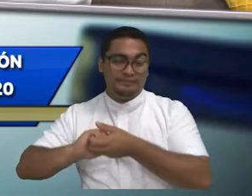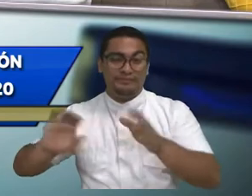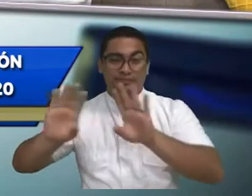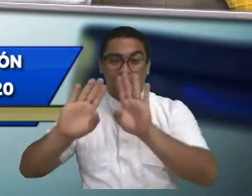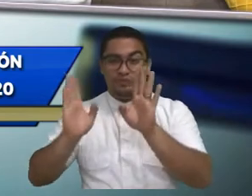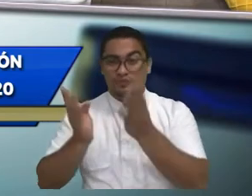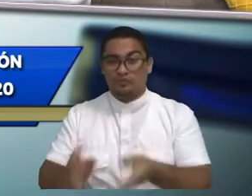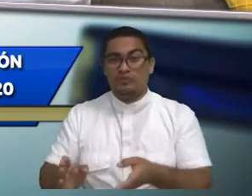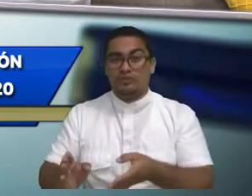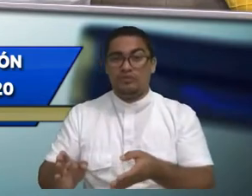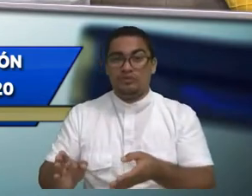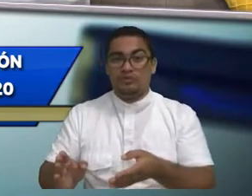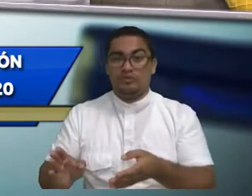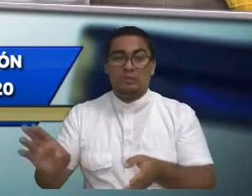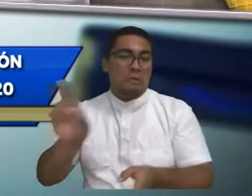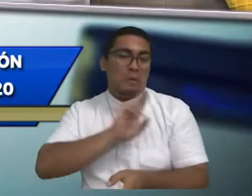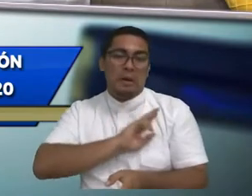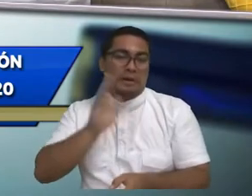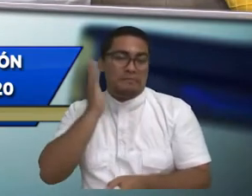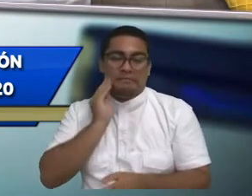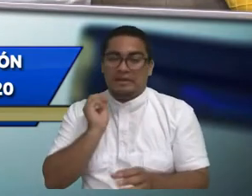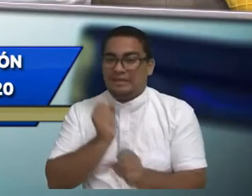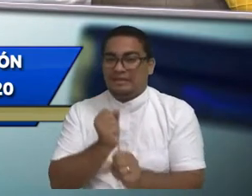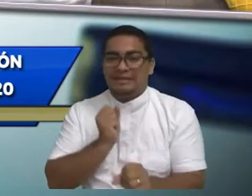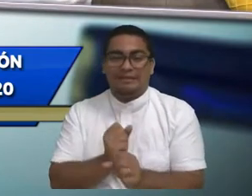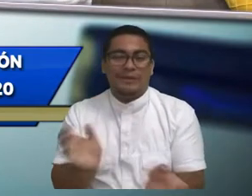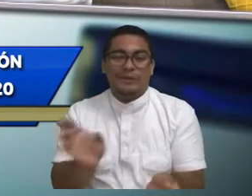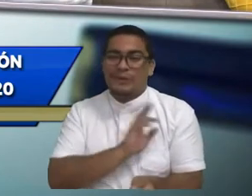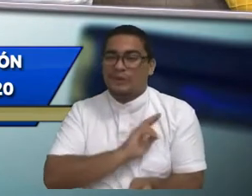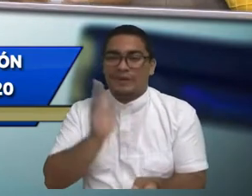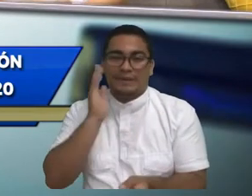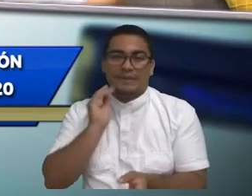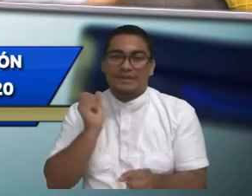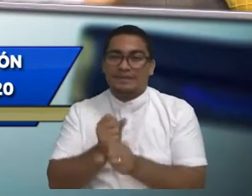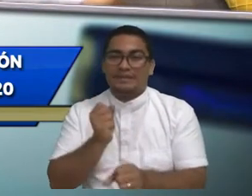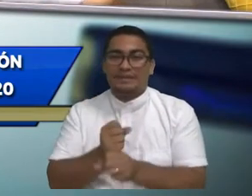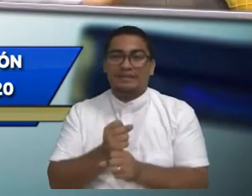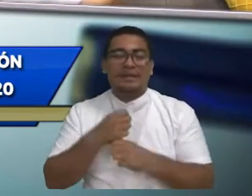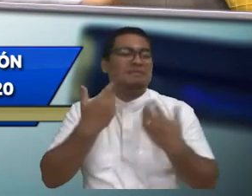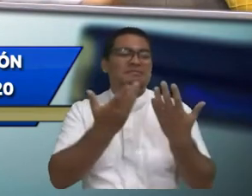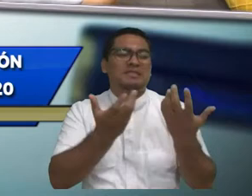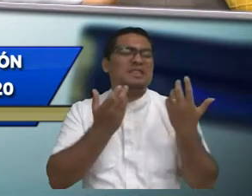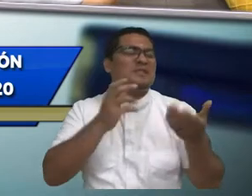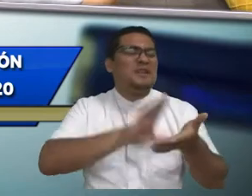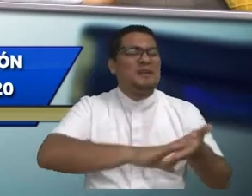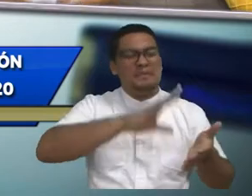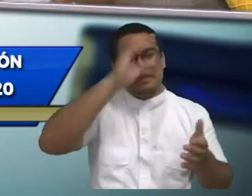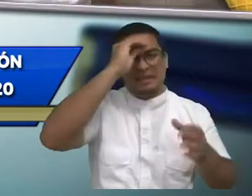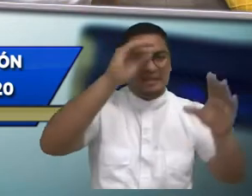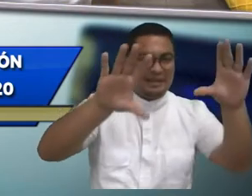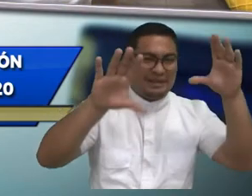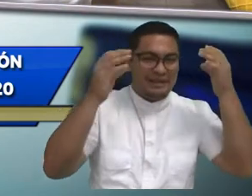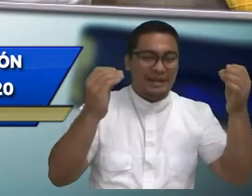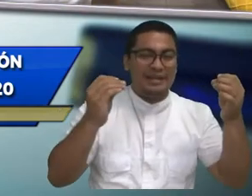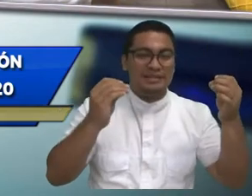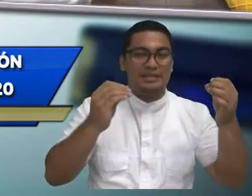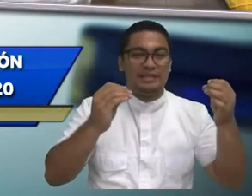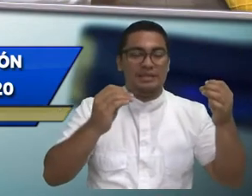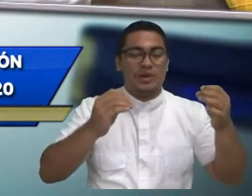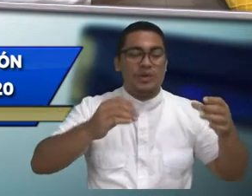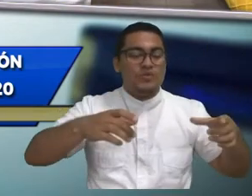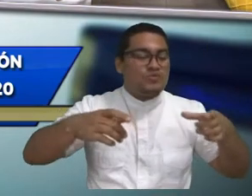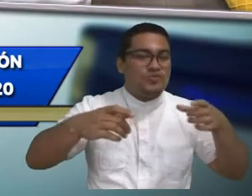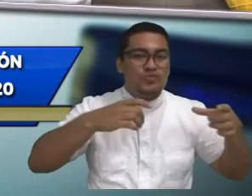no tiene una experiencia laboral y decide voy a ir a estudiar un curso de pastelería y entonces en término de